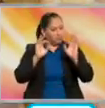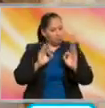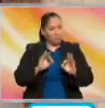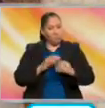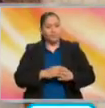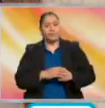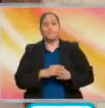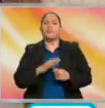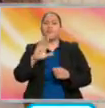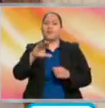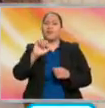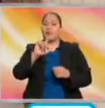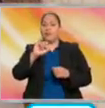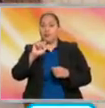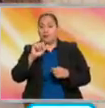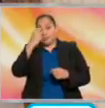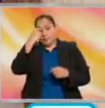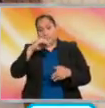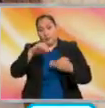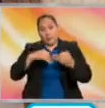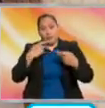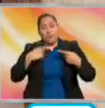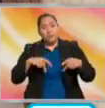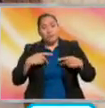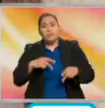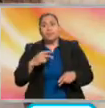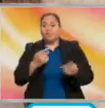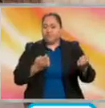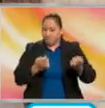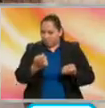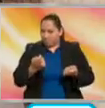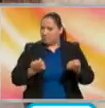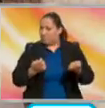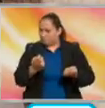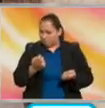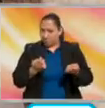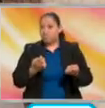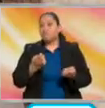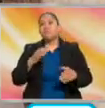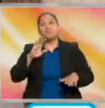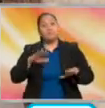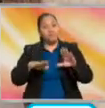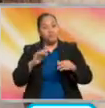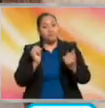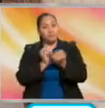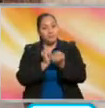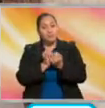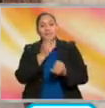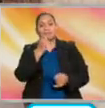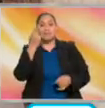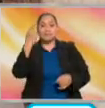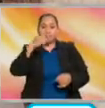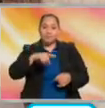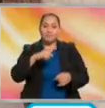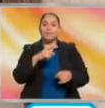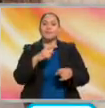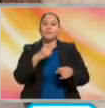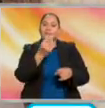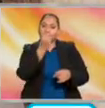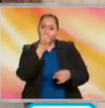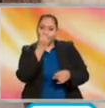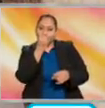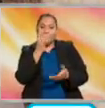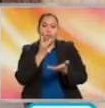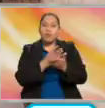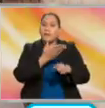bien. Oye, Alicia, para todas las personas que hacemos ejercicio, Ajá. por lo general también te mandan, pues, comer